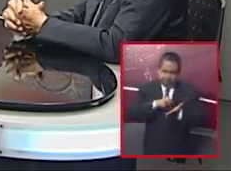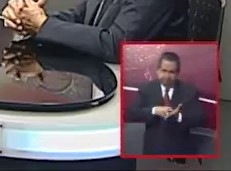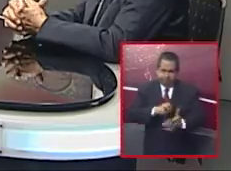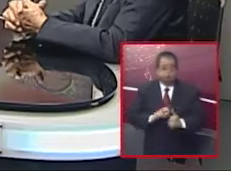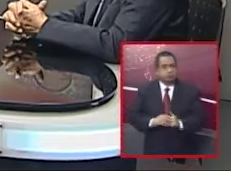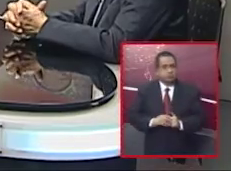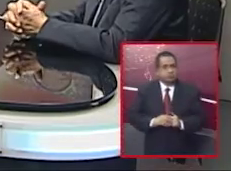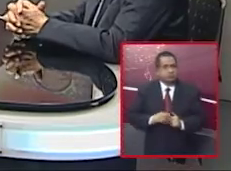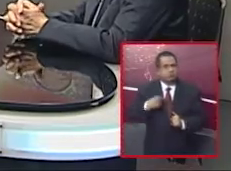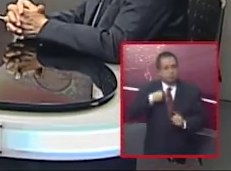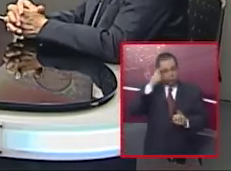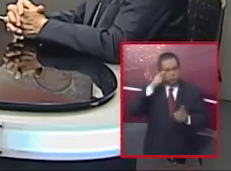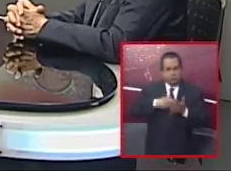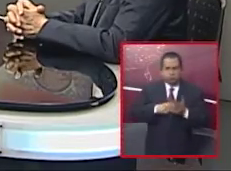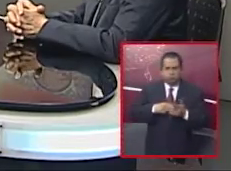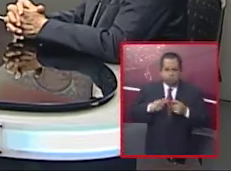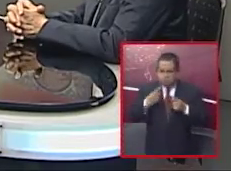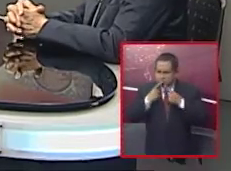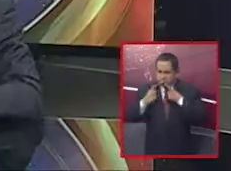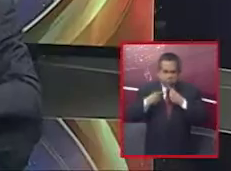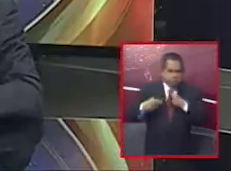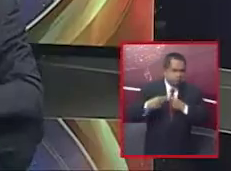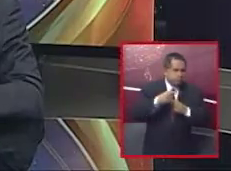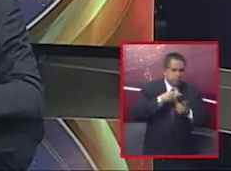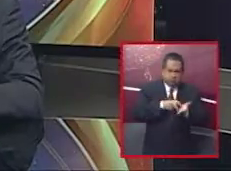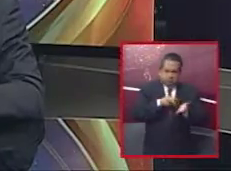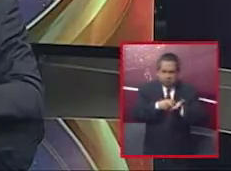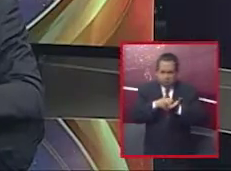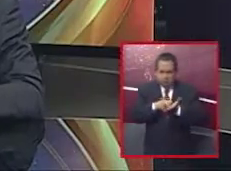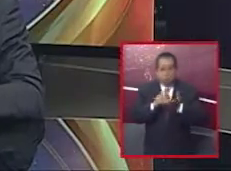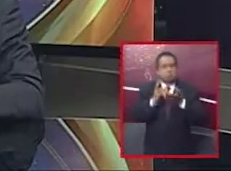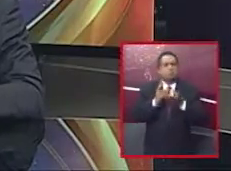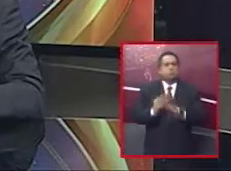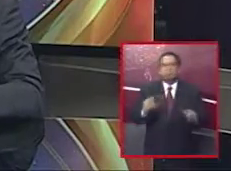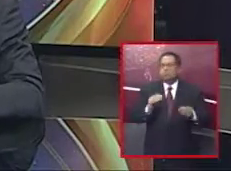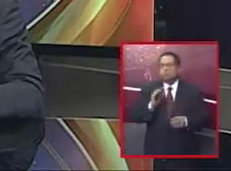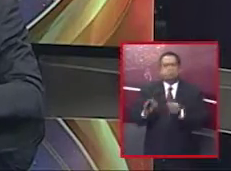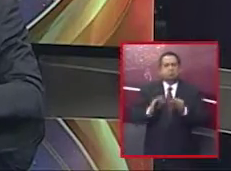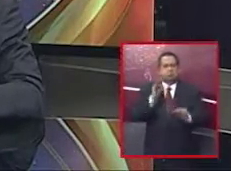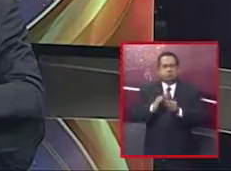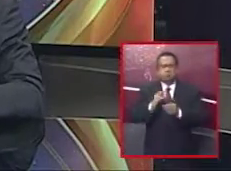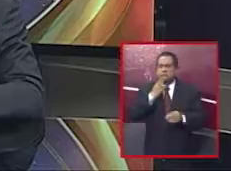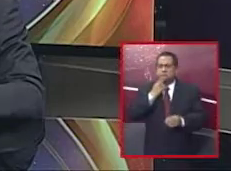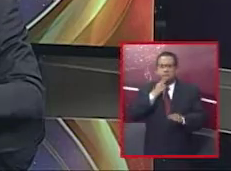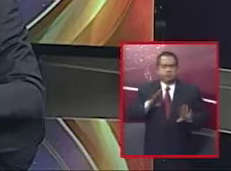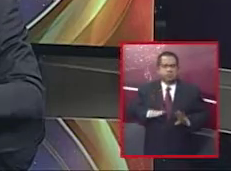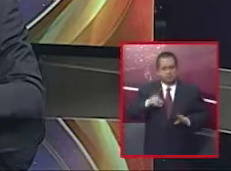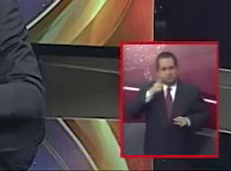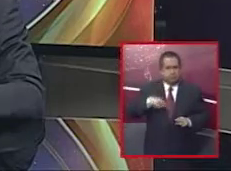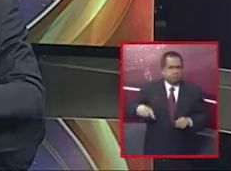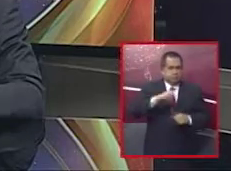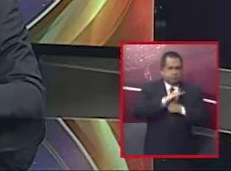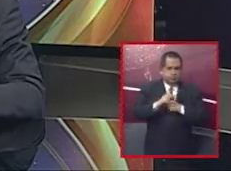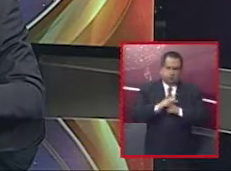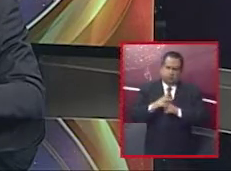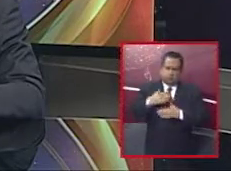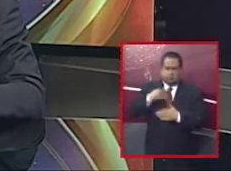que resolvimos cosas que le van a servir al país, aún con insuficiencias, desde un punto de vista muy personal,